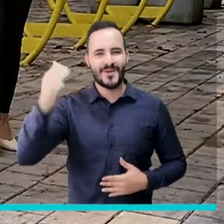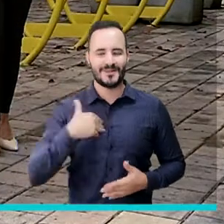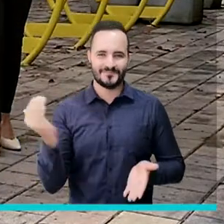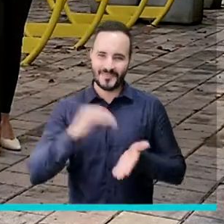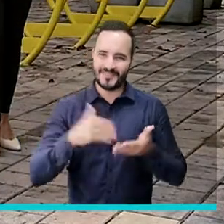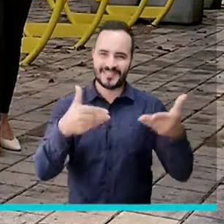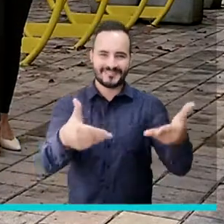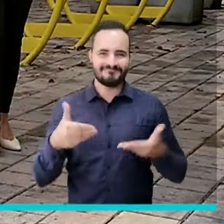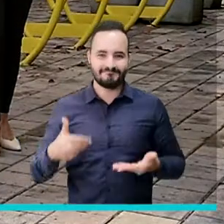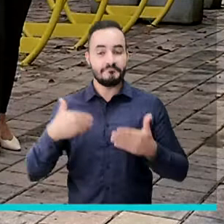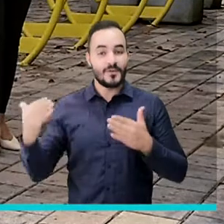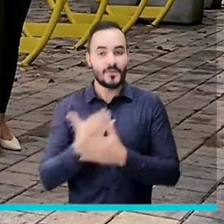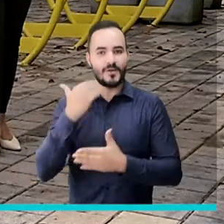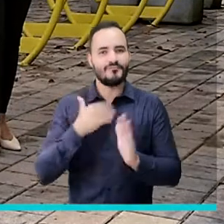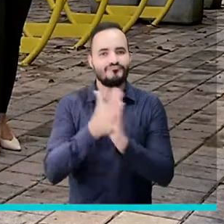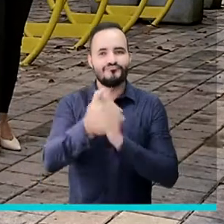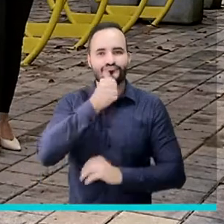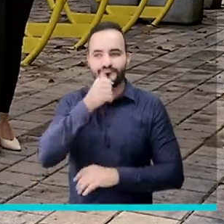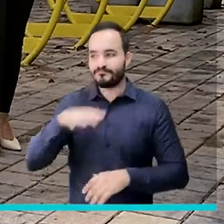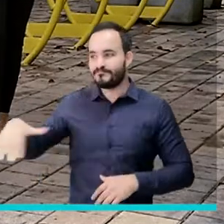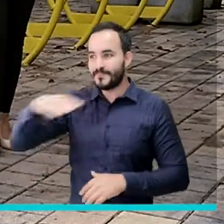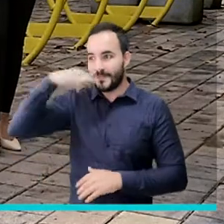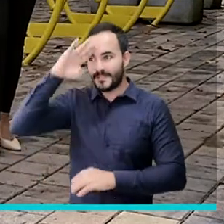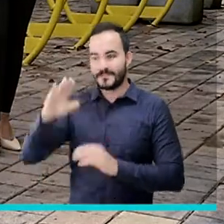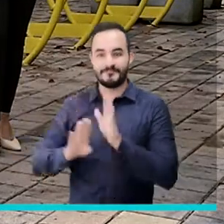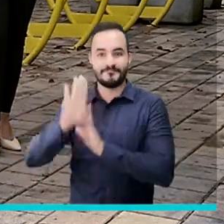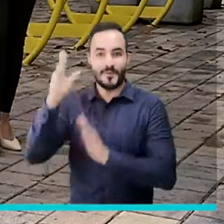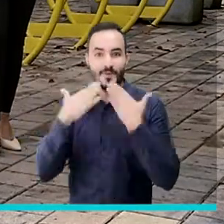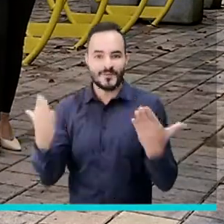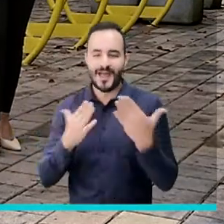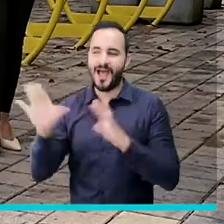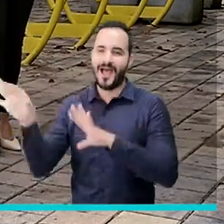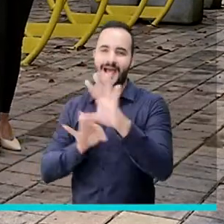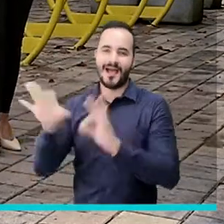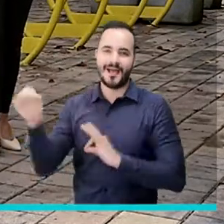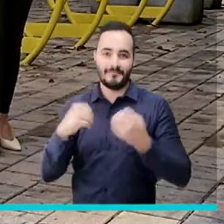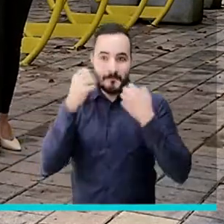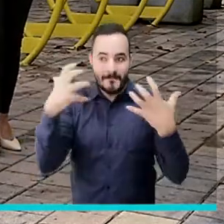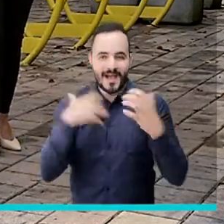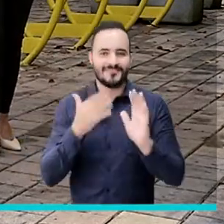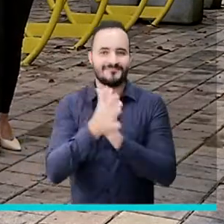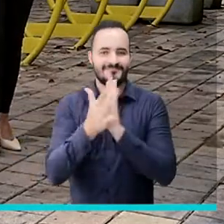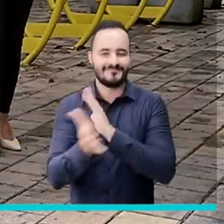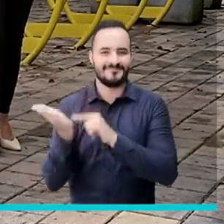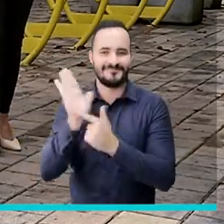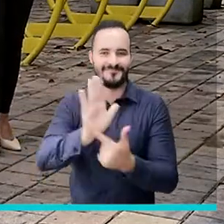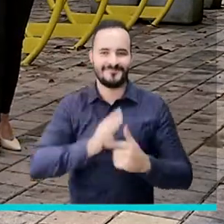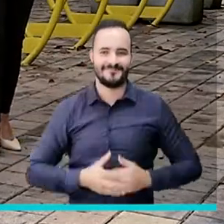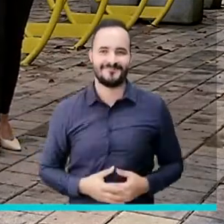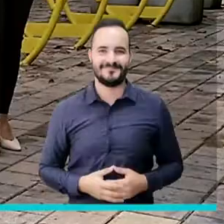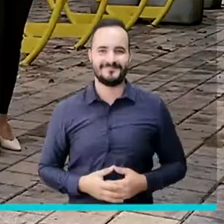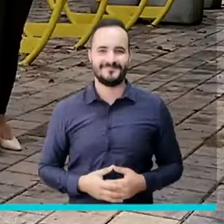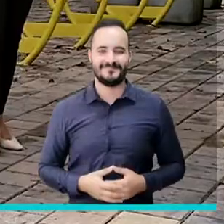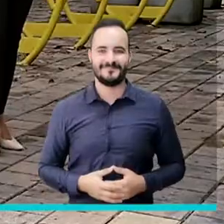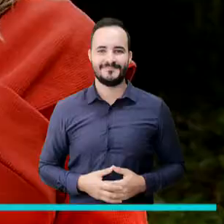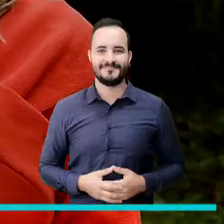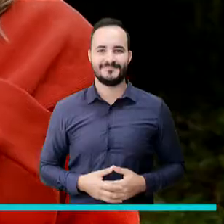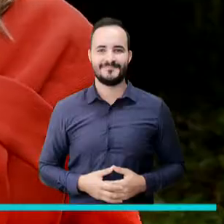Hola, bienvenidos a una nueva emisión de Medellín Conecta TV. Aquí conocerán los hechos y las historias más destacadas de nuestra Medellín